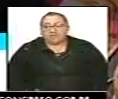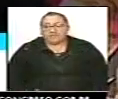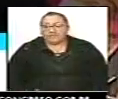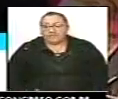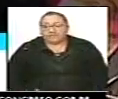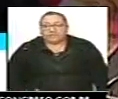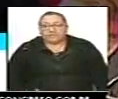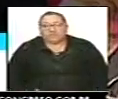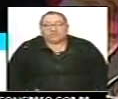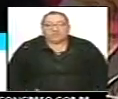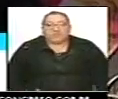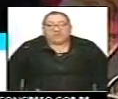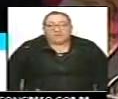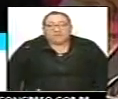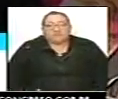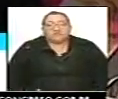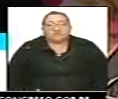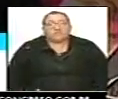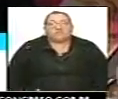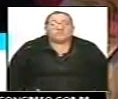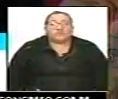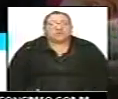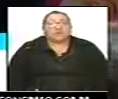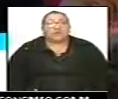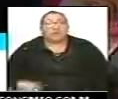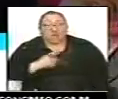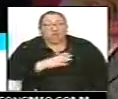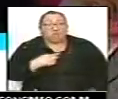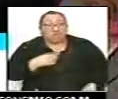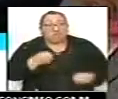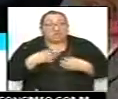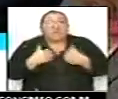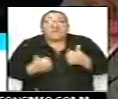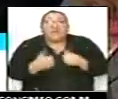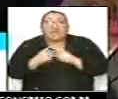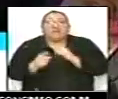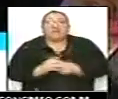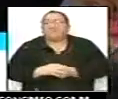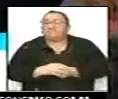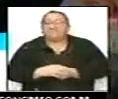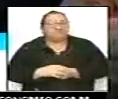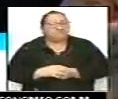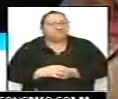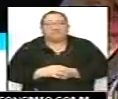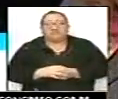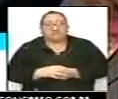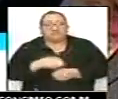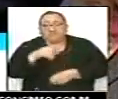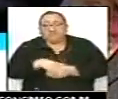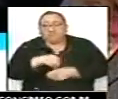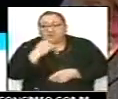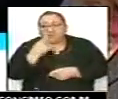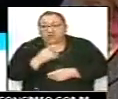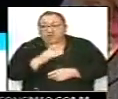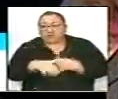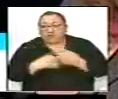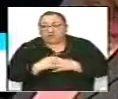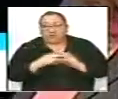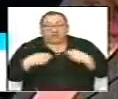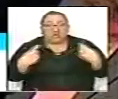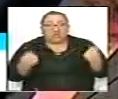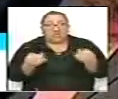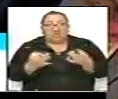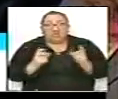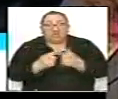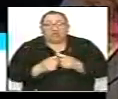acá debatiendo. ¿Ustedes creen que el gobierno nos va a decir qué bien, por lo menos han debatido? Vamos a votar en contra, porque de acuerdo a lo que está diciendo la